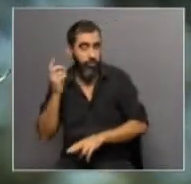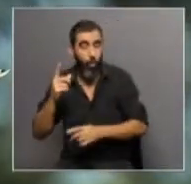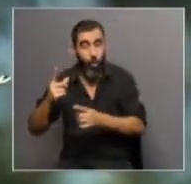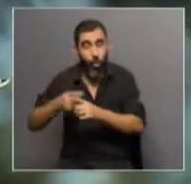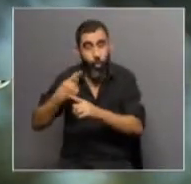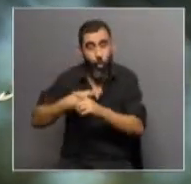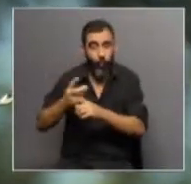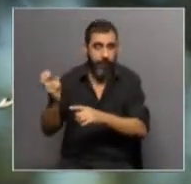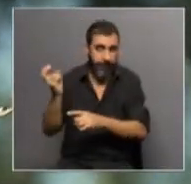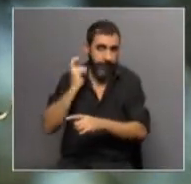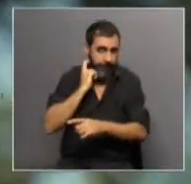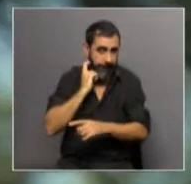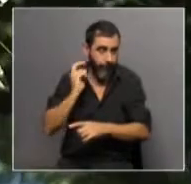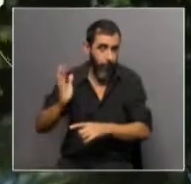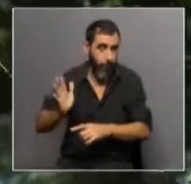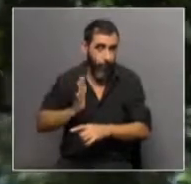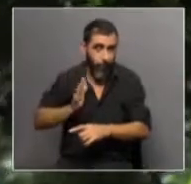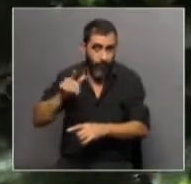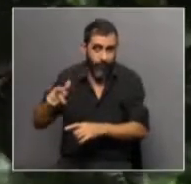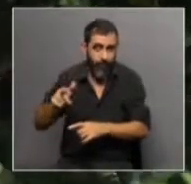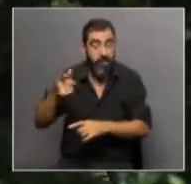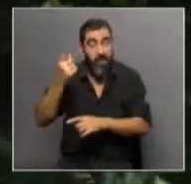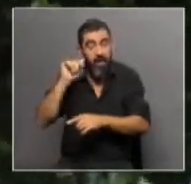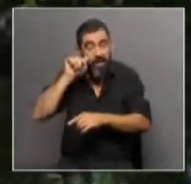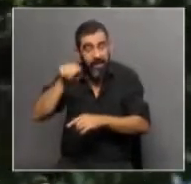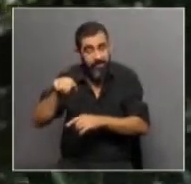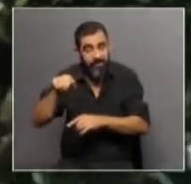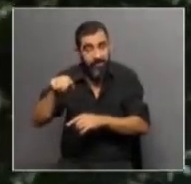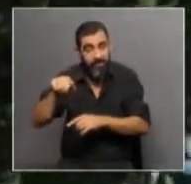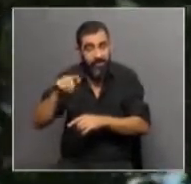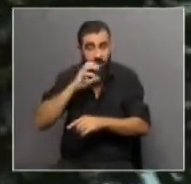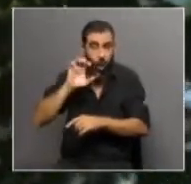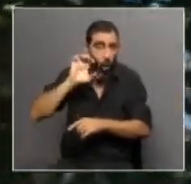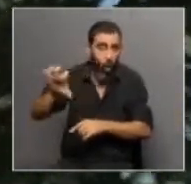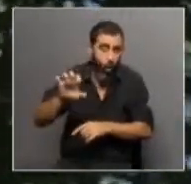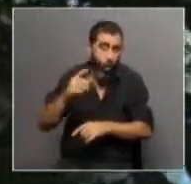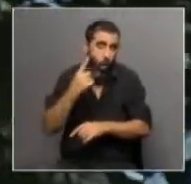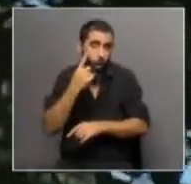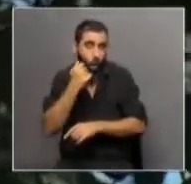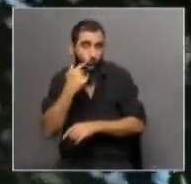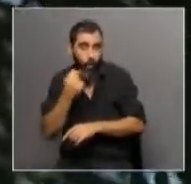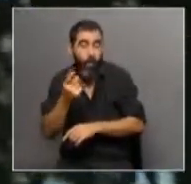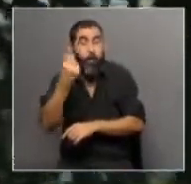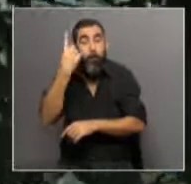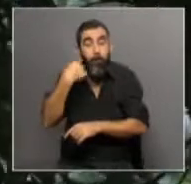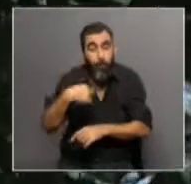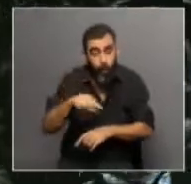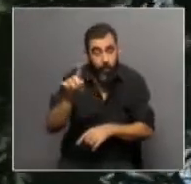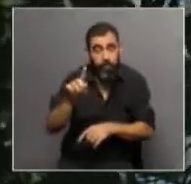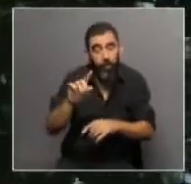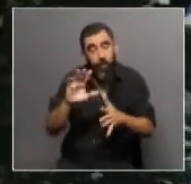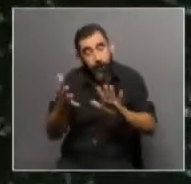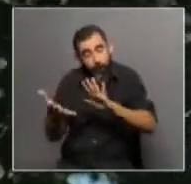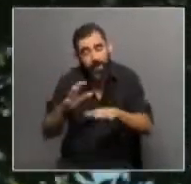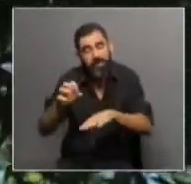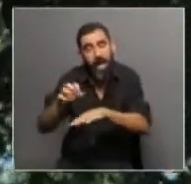novio, y de ahí surgió su desprecio hacia los hombres, y por eso es que sería que tenemos los